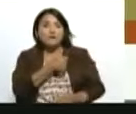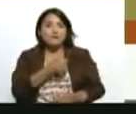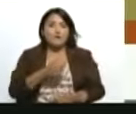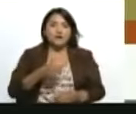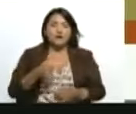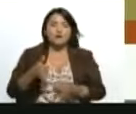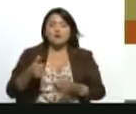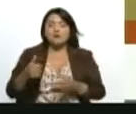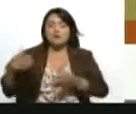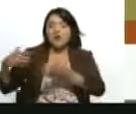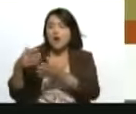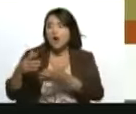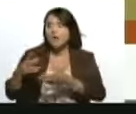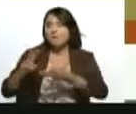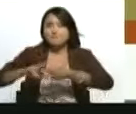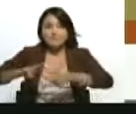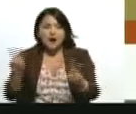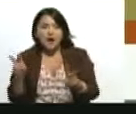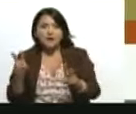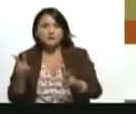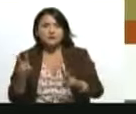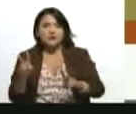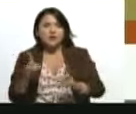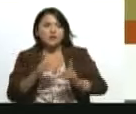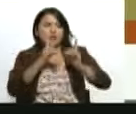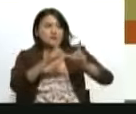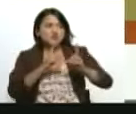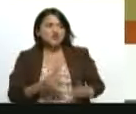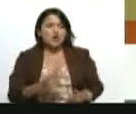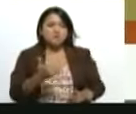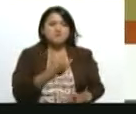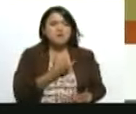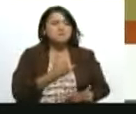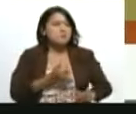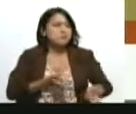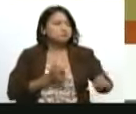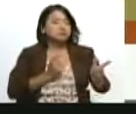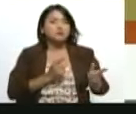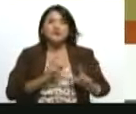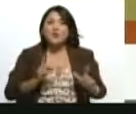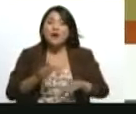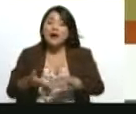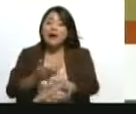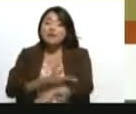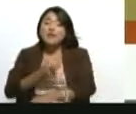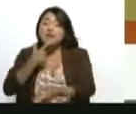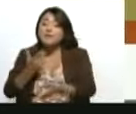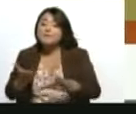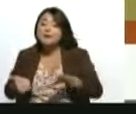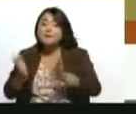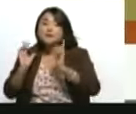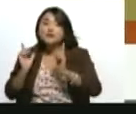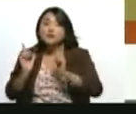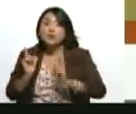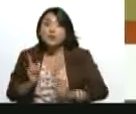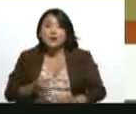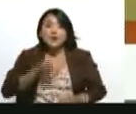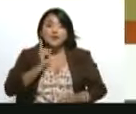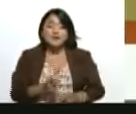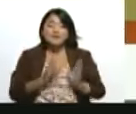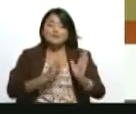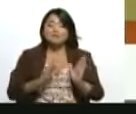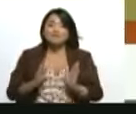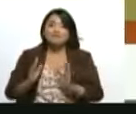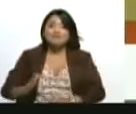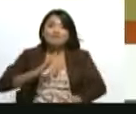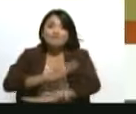o ejecutar una acción sin estar debidamente autorizado. ¿Por qué? Porque una de las cosas que debe caracterizar esto debe ser la disciplina